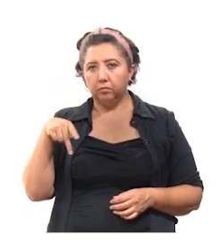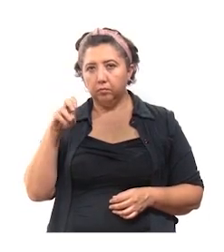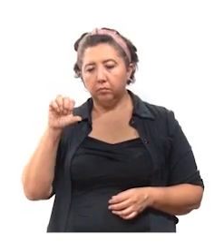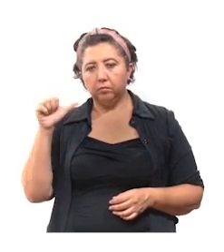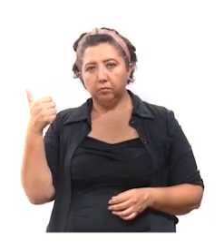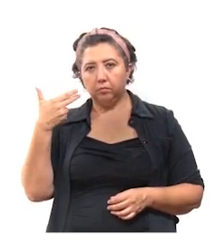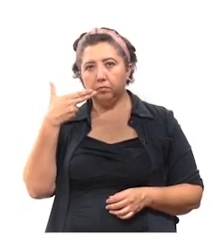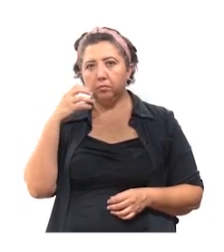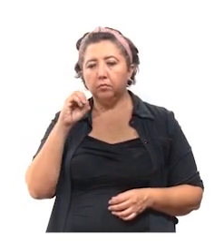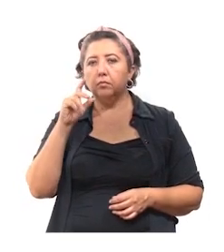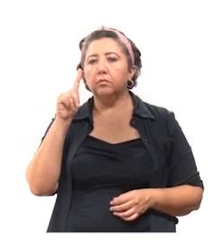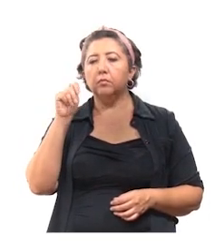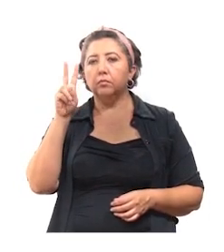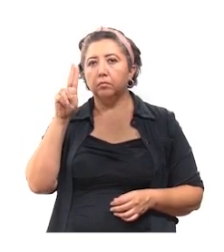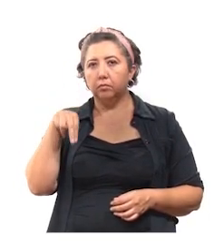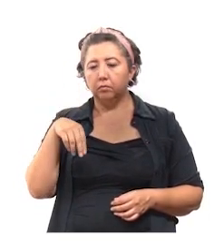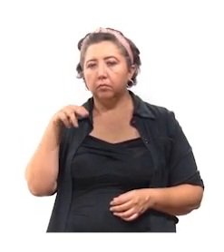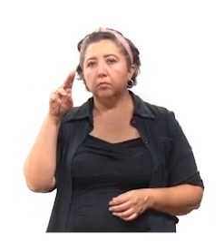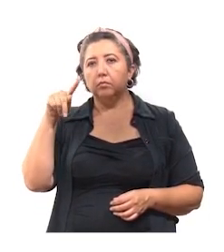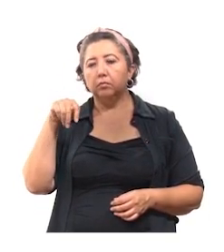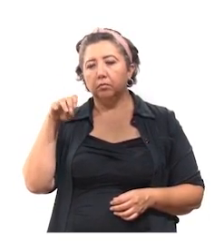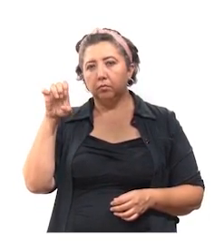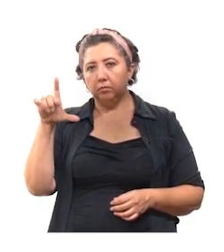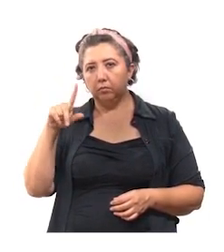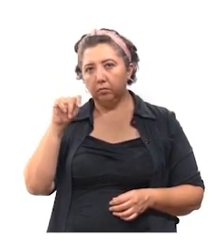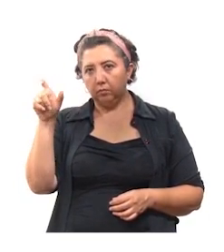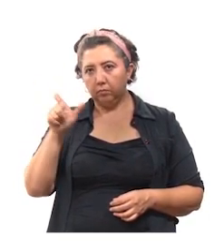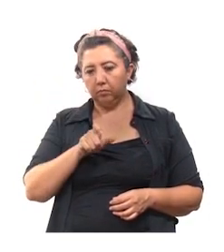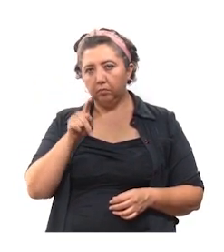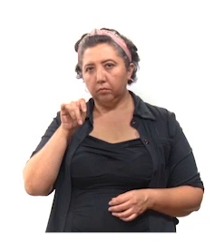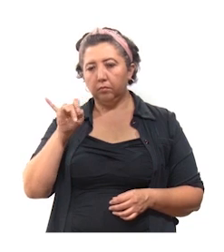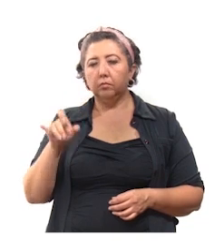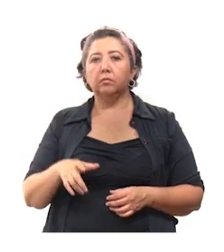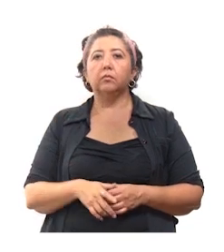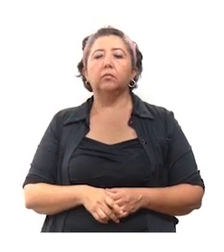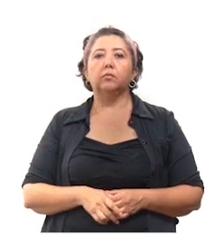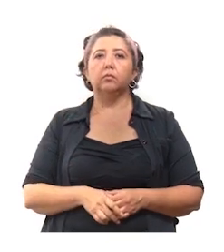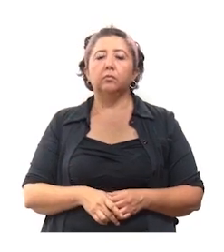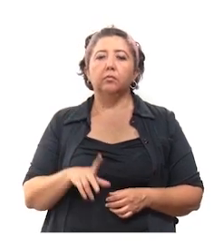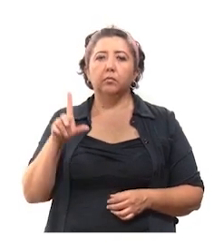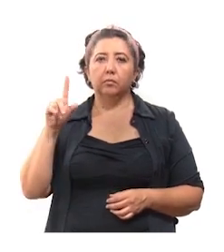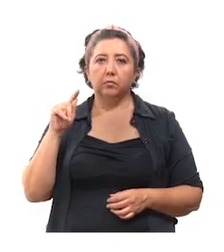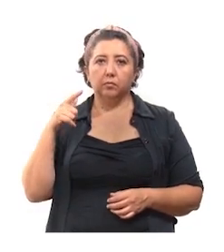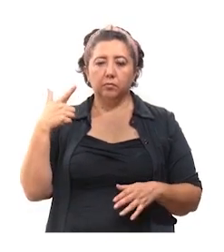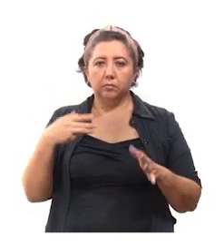en Joctún, Junucmá, Motul, Sotuta, Tecash y Ticul. De los